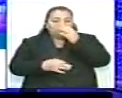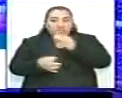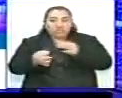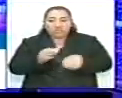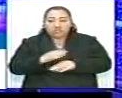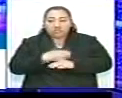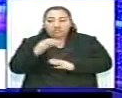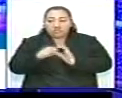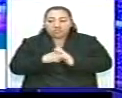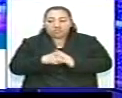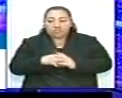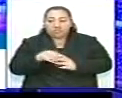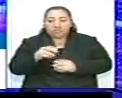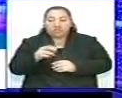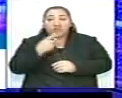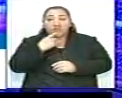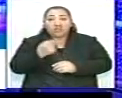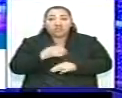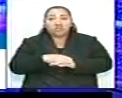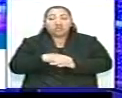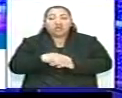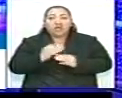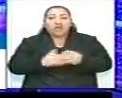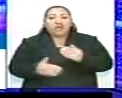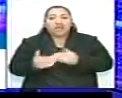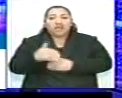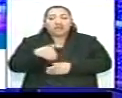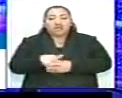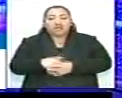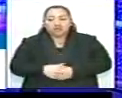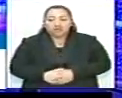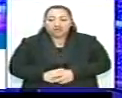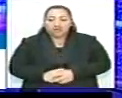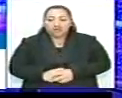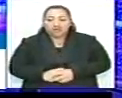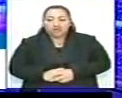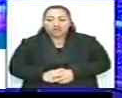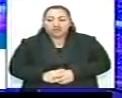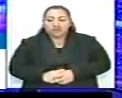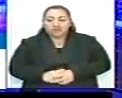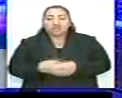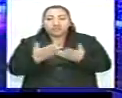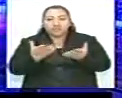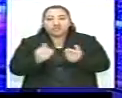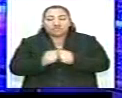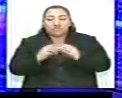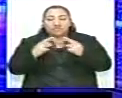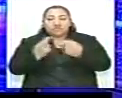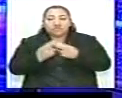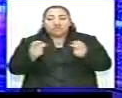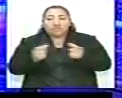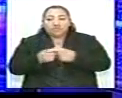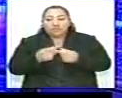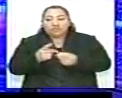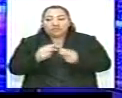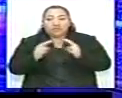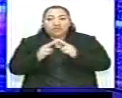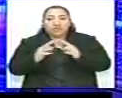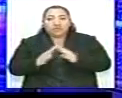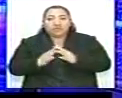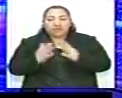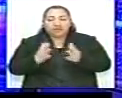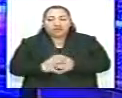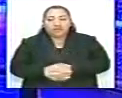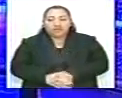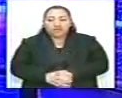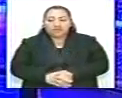sustentar el proyecto del Ejecutivo sobre el adelanto de las elecciones. Ahora los dejamos con el desarrollo de la sesión de la Comisión de Vivienda, la